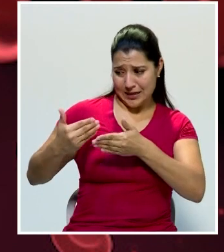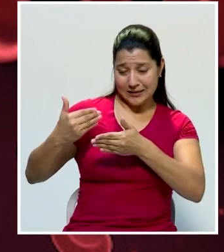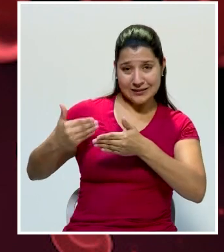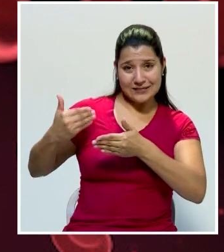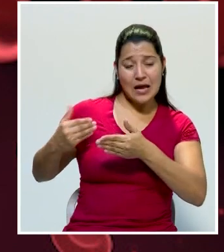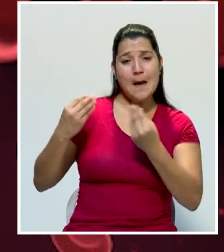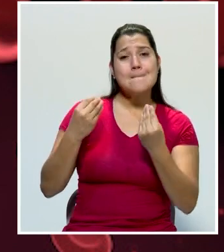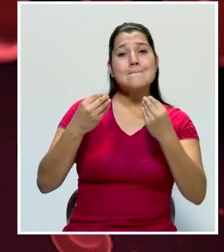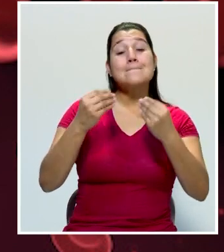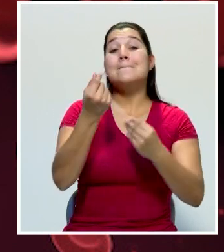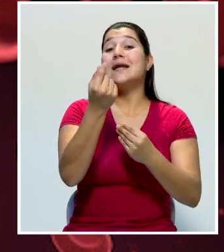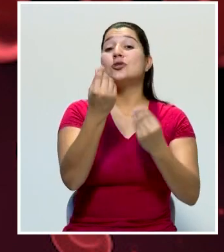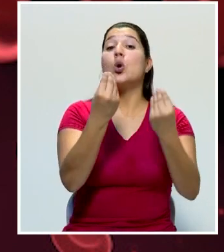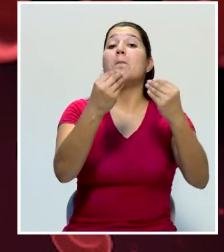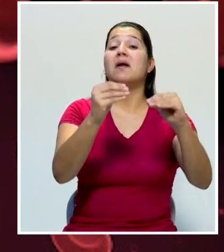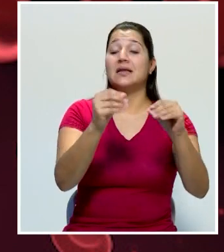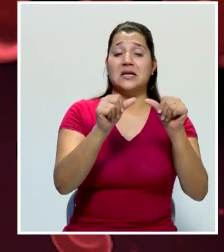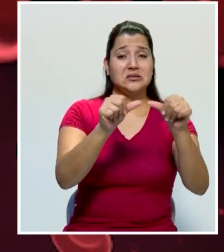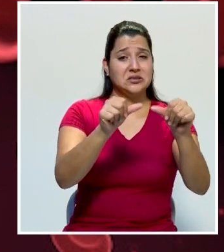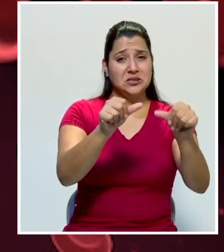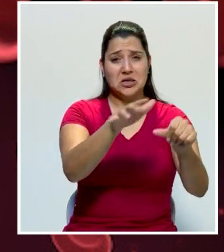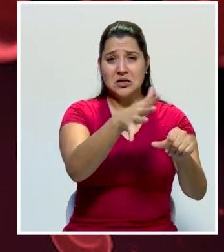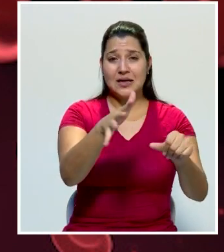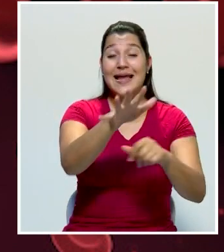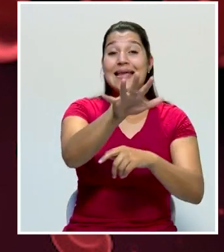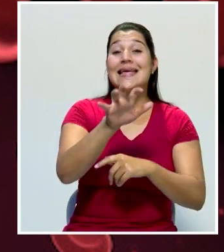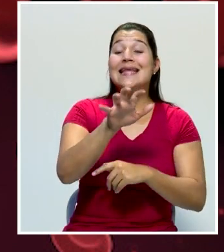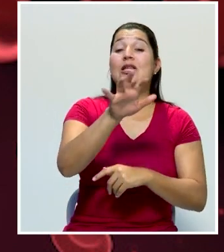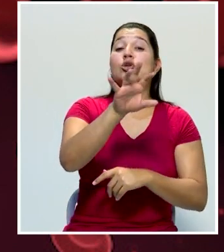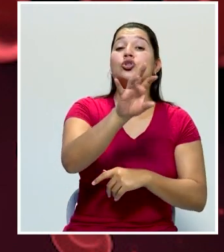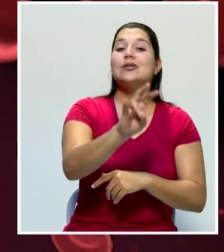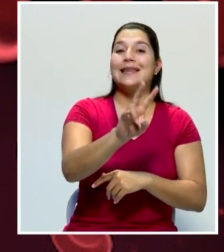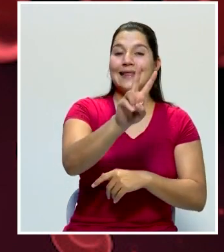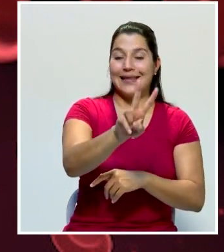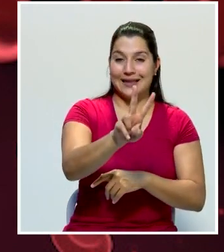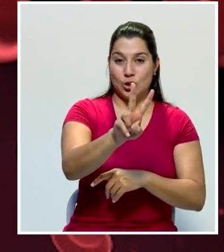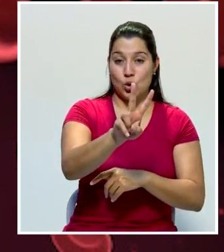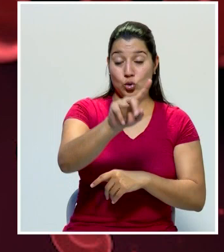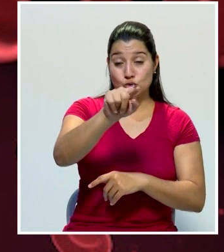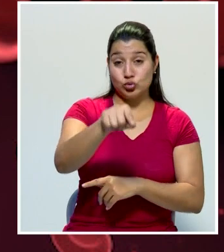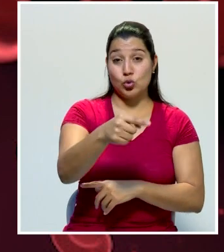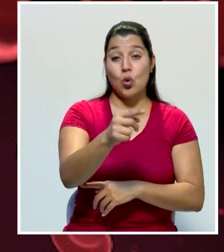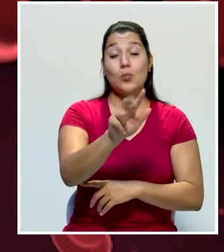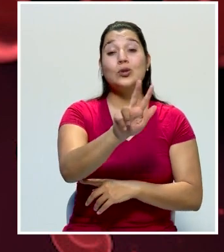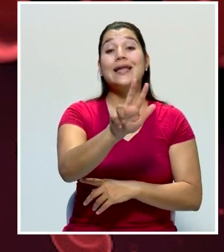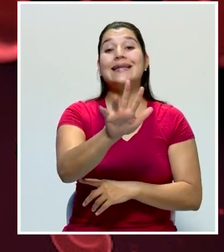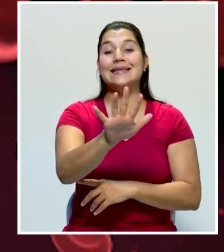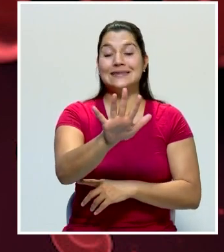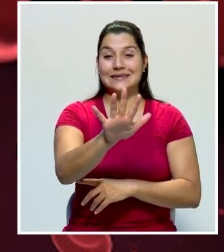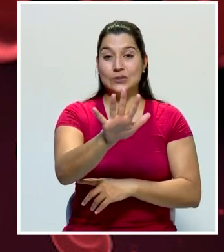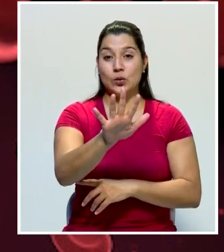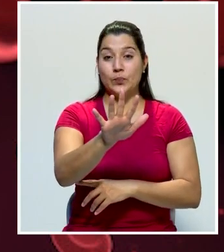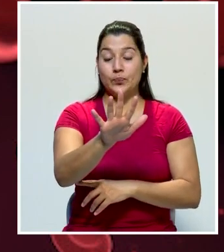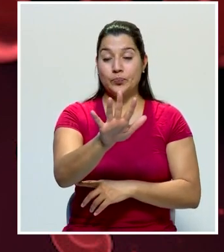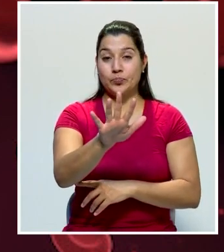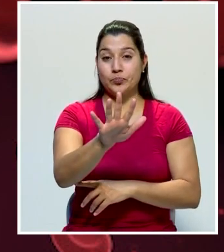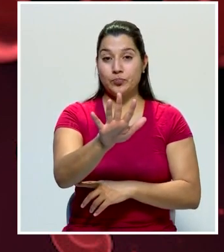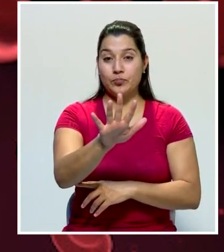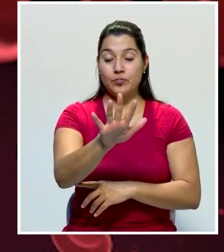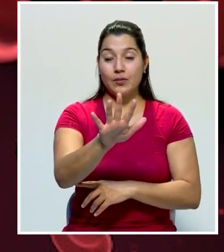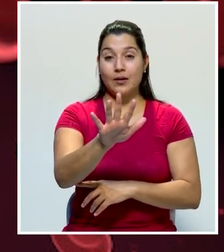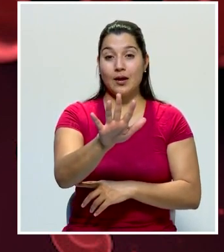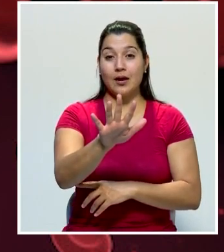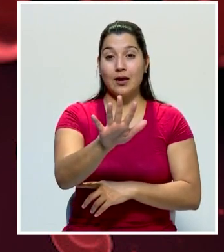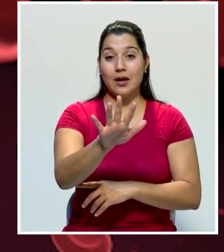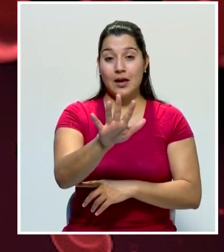la venta se ha mantenido en un promedio de 572 colones con 35 céntimos,